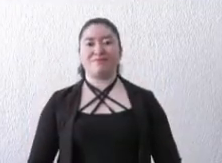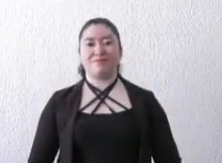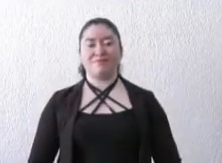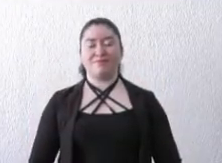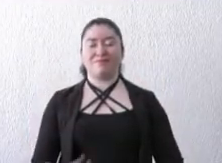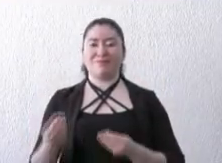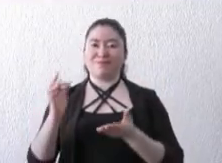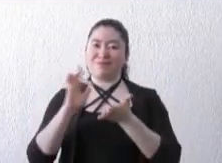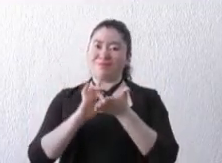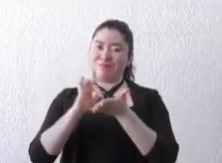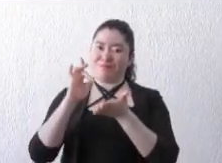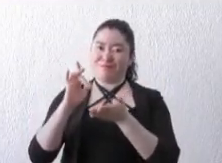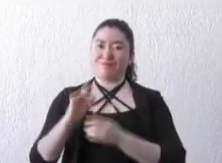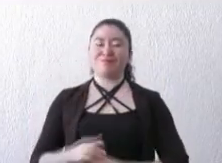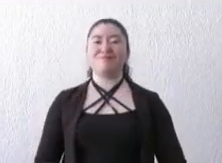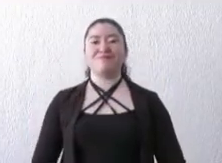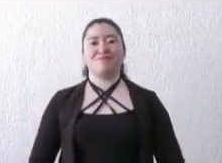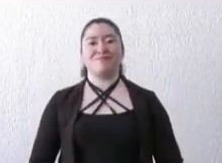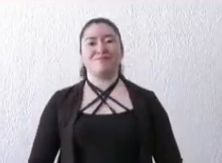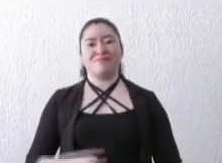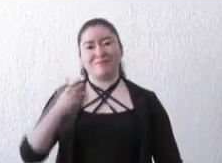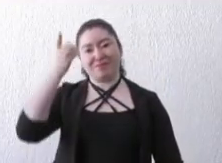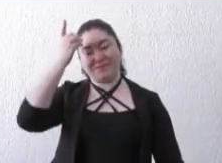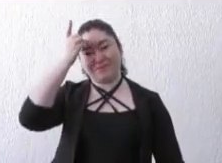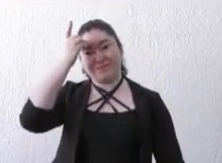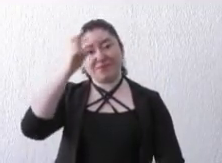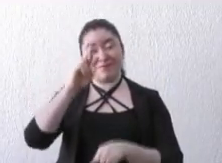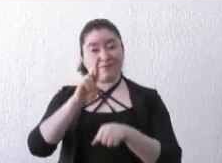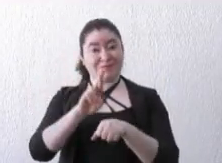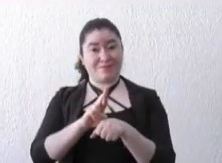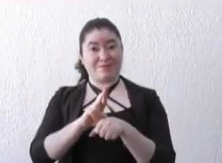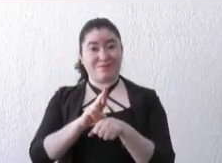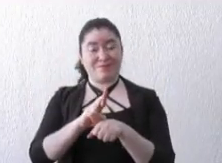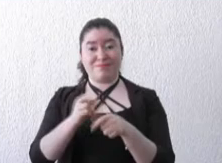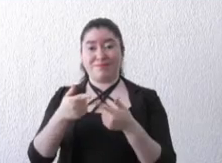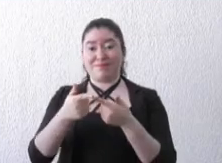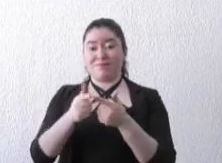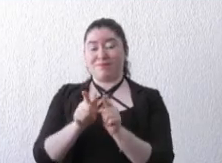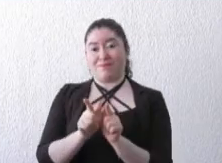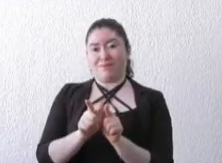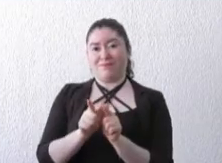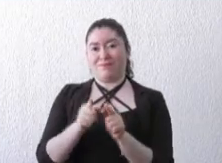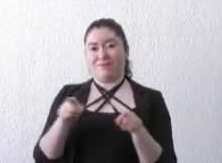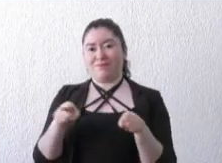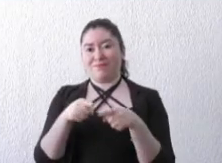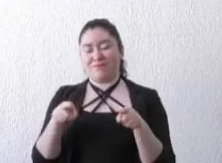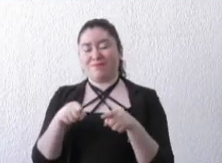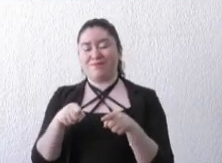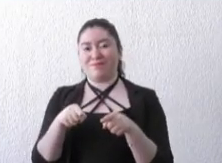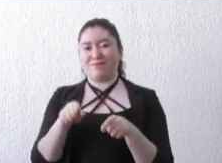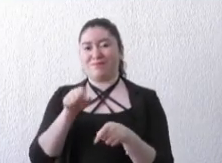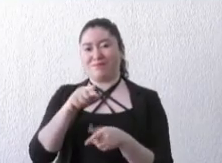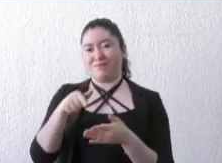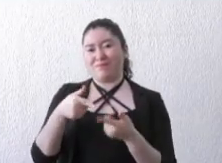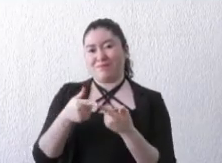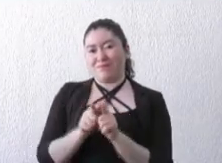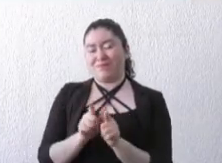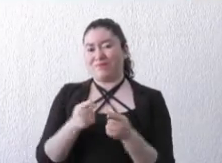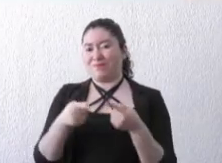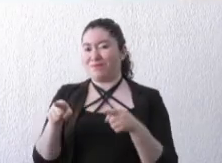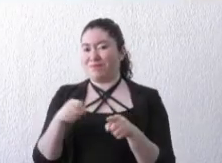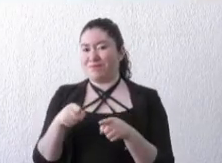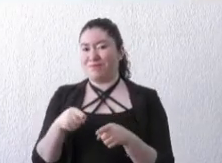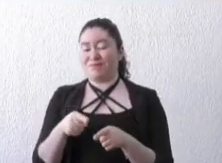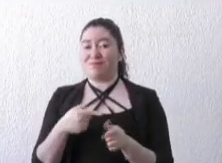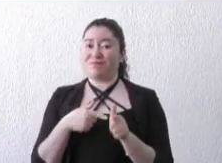muchísimas gracias al director y al cuarteto de la Orquesta Típica de la Ciudad de México.